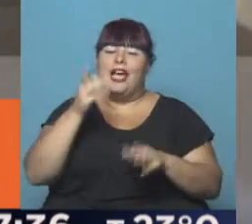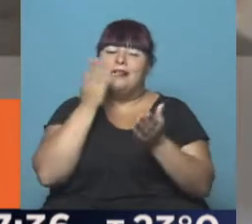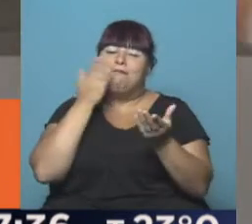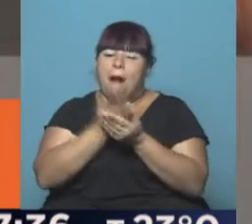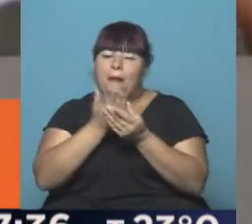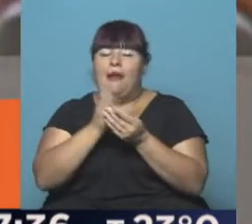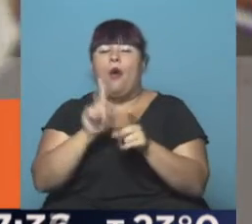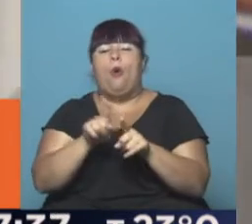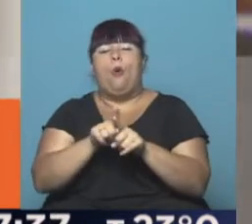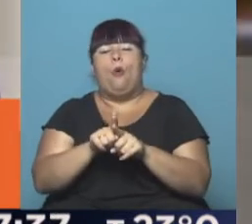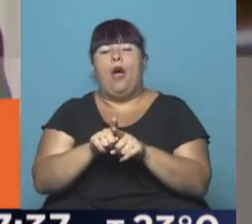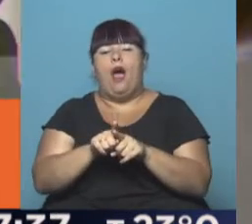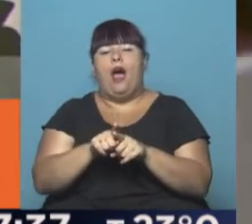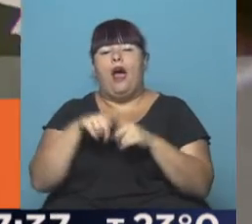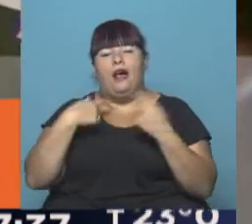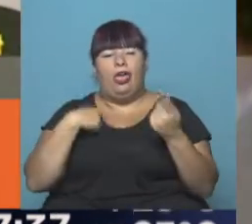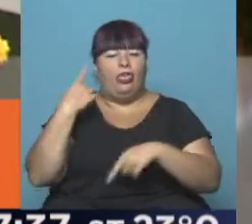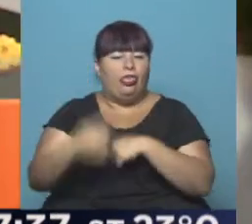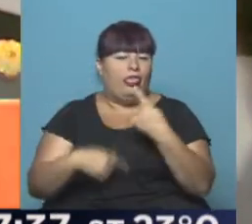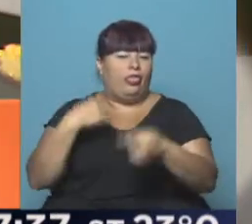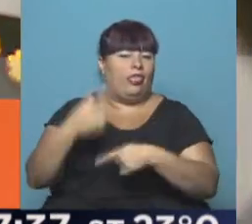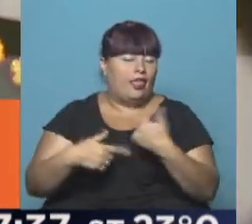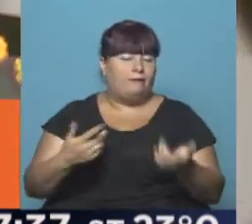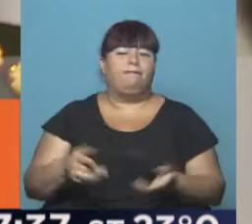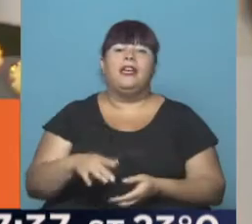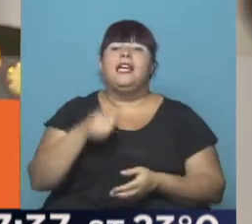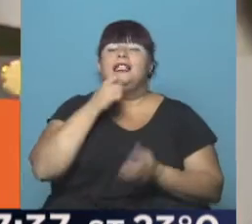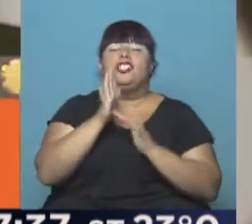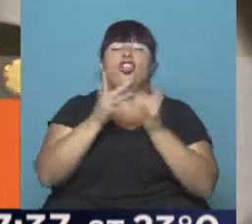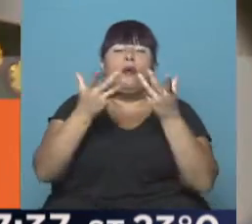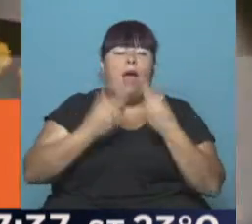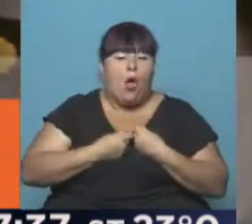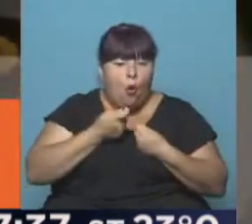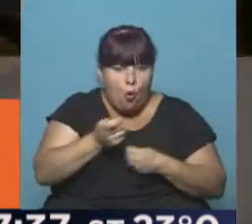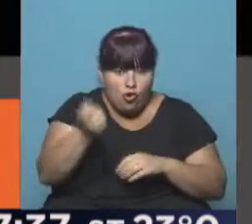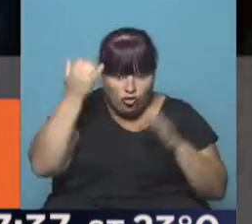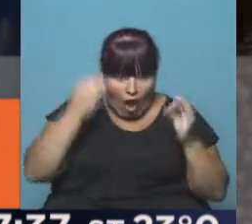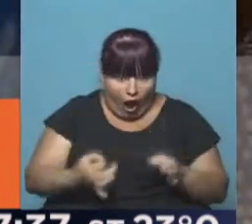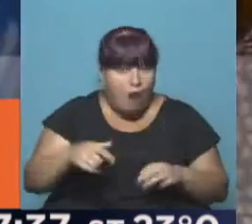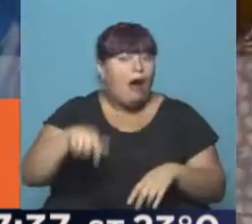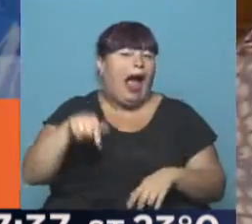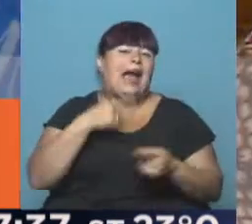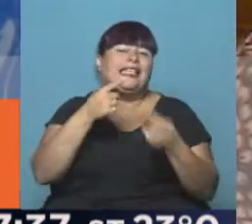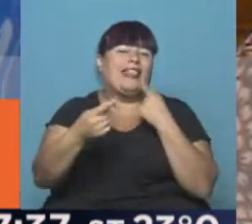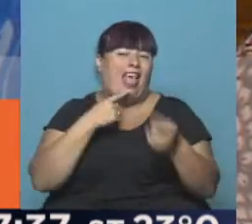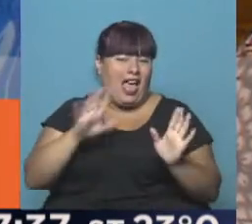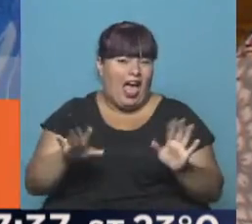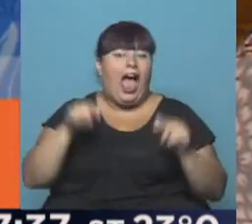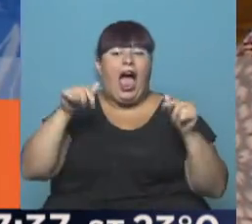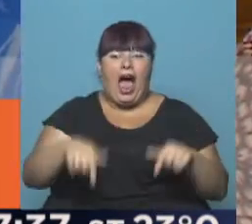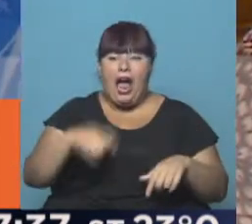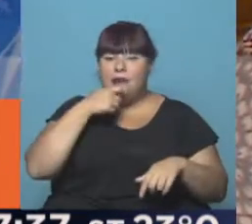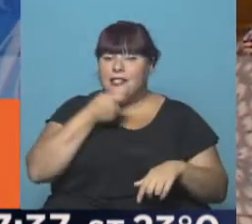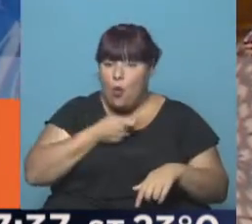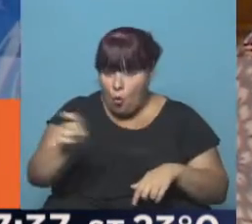expedientes tuvieron tantas dilaciones. Si Dios nos ayuda y llega a juicio, porque ahora fue una indagatoria, ahora si